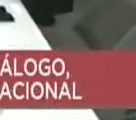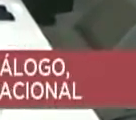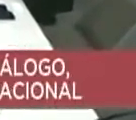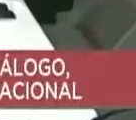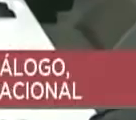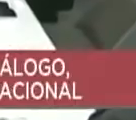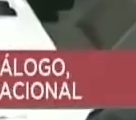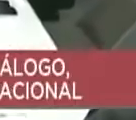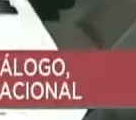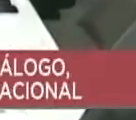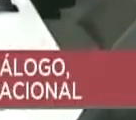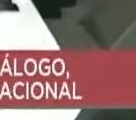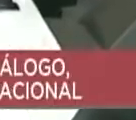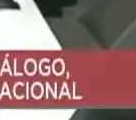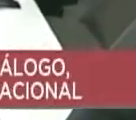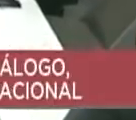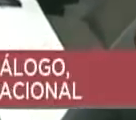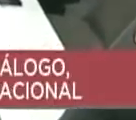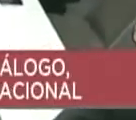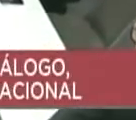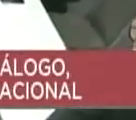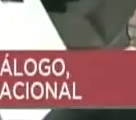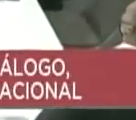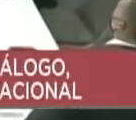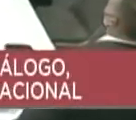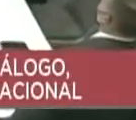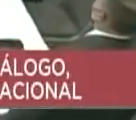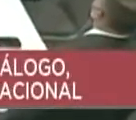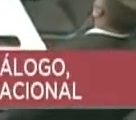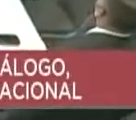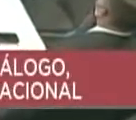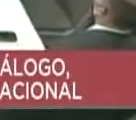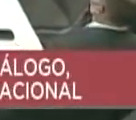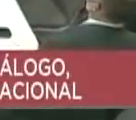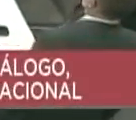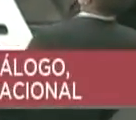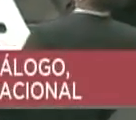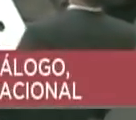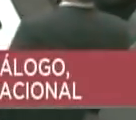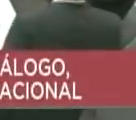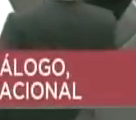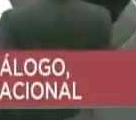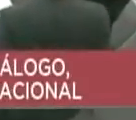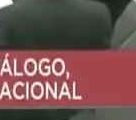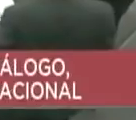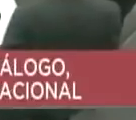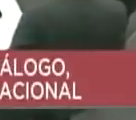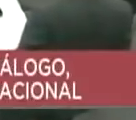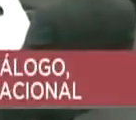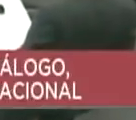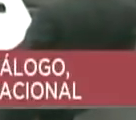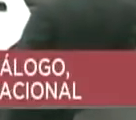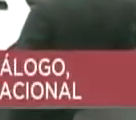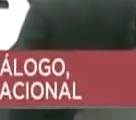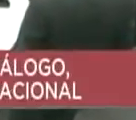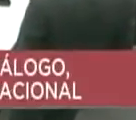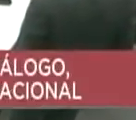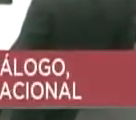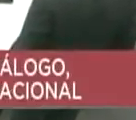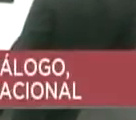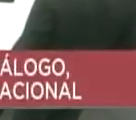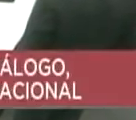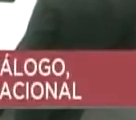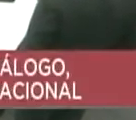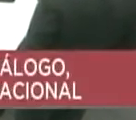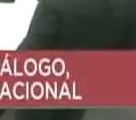los sectores políticos, económicos y sociales de la República Bolivariana de Venezuela. Una jornada de trabajo desde